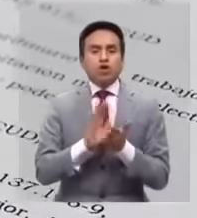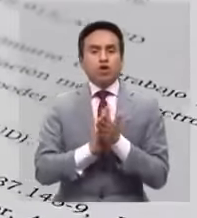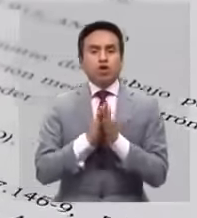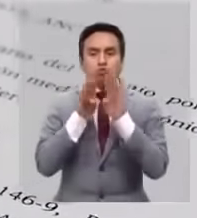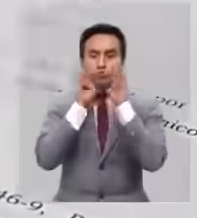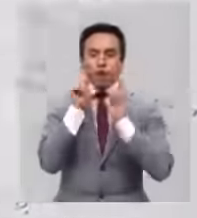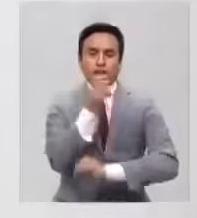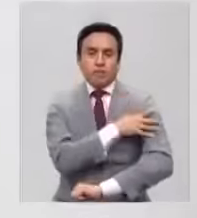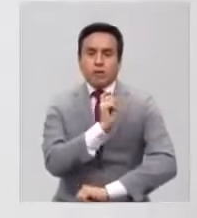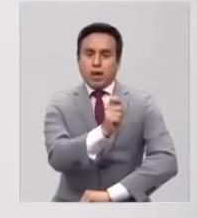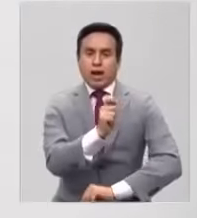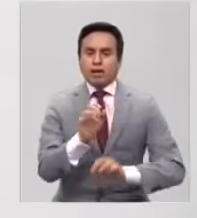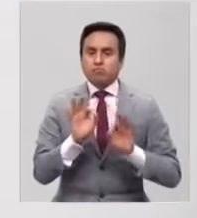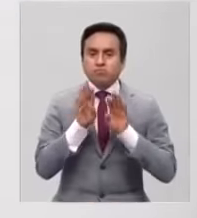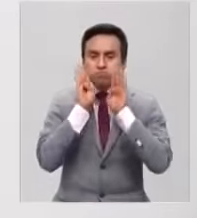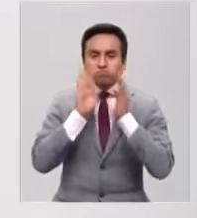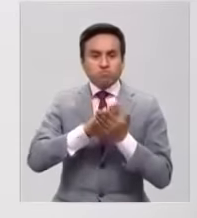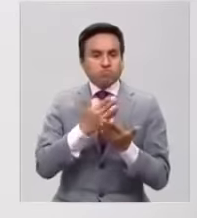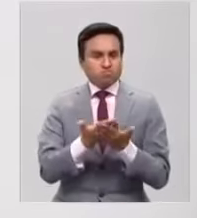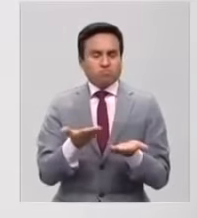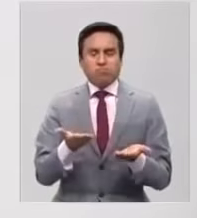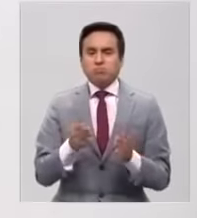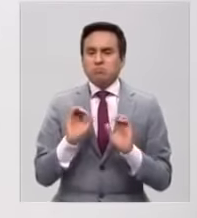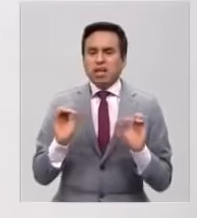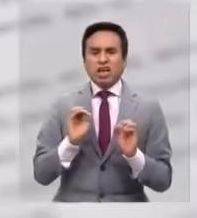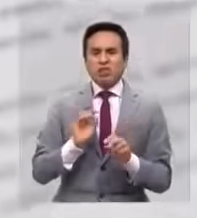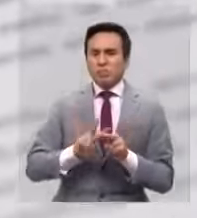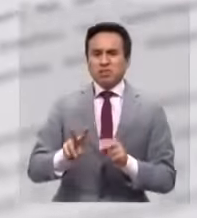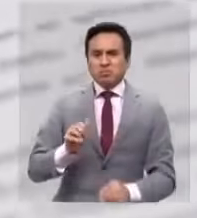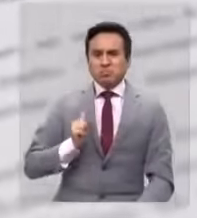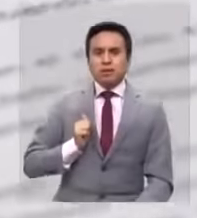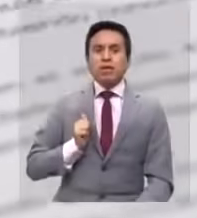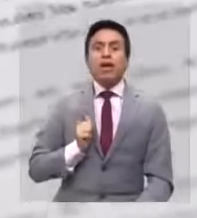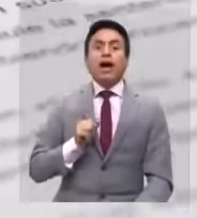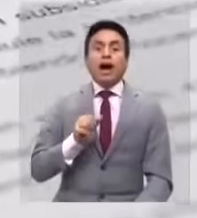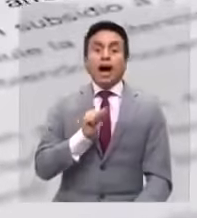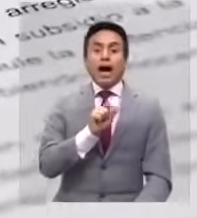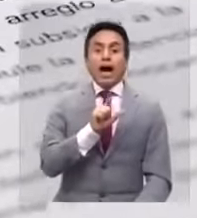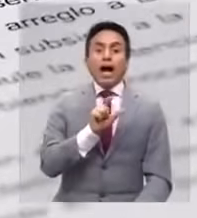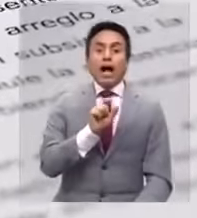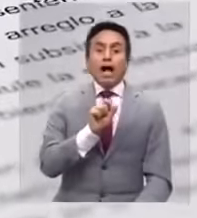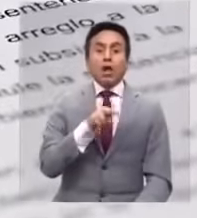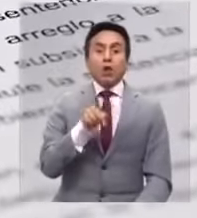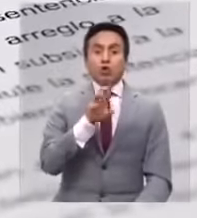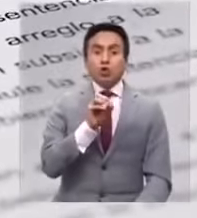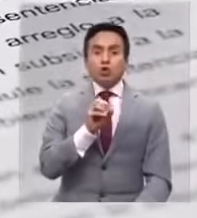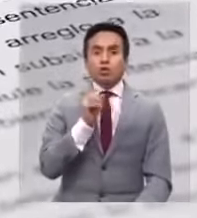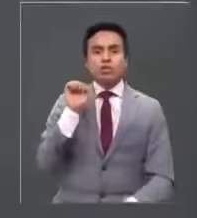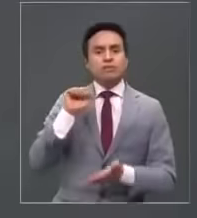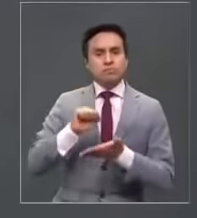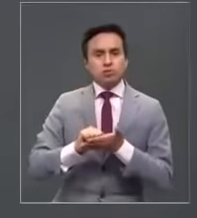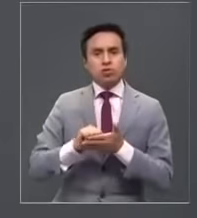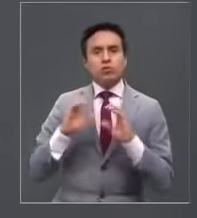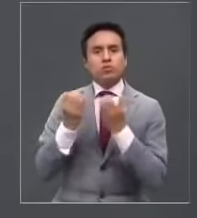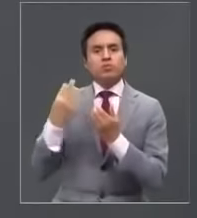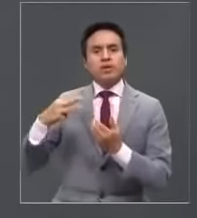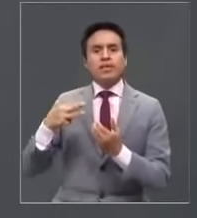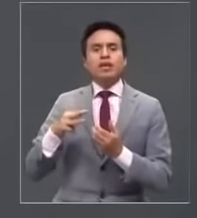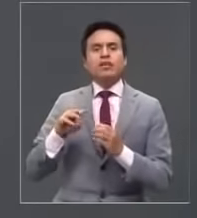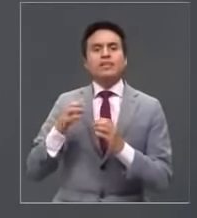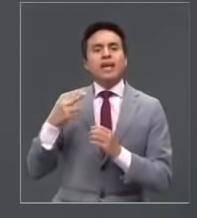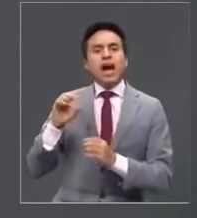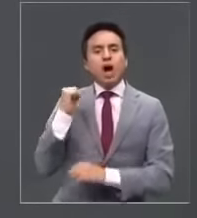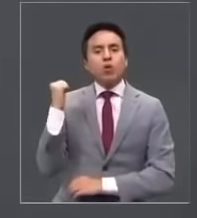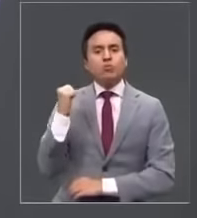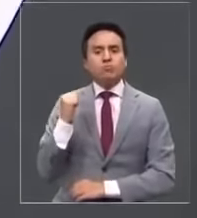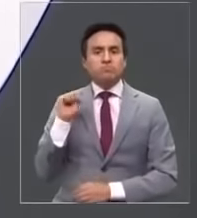cotizaciones previsionales. Algo que en este caso no pasó, por eso Alonso demandó a la Corporación Municipal para la Educación de Ancud, trámite que apelaron, pero